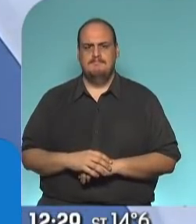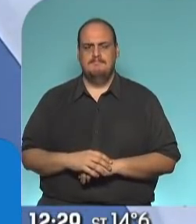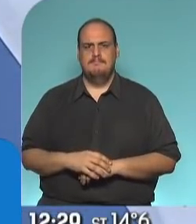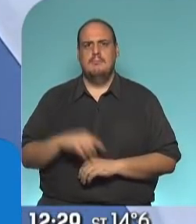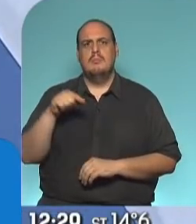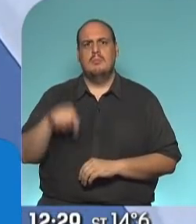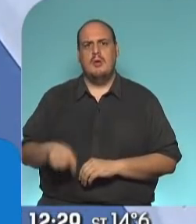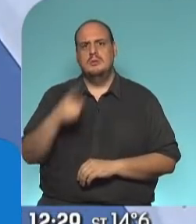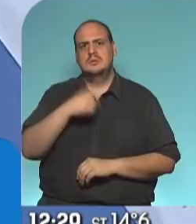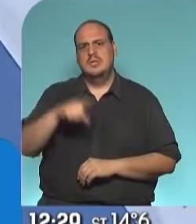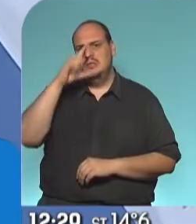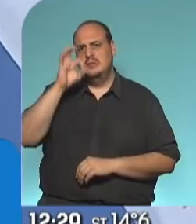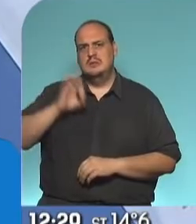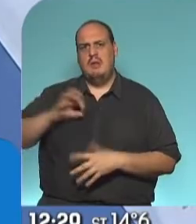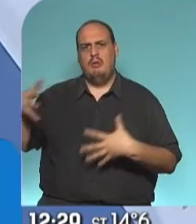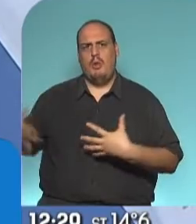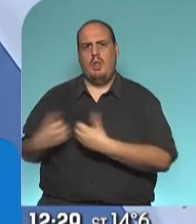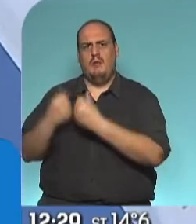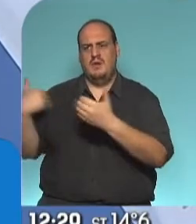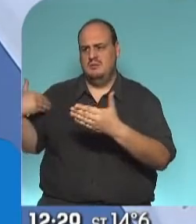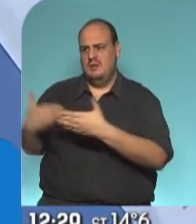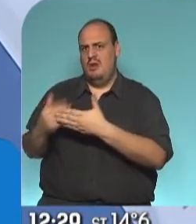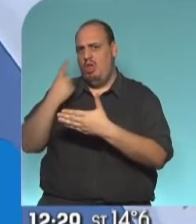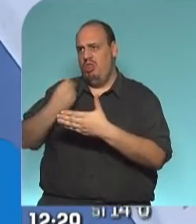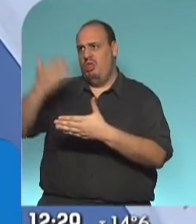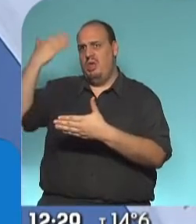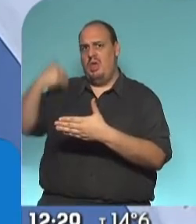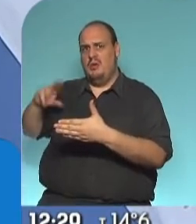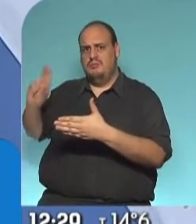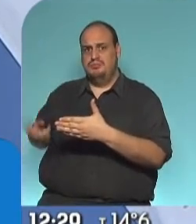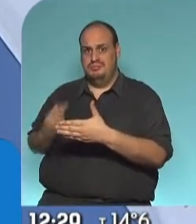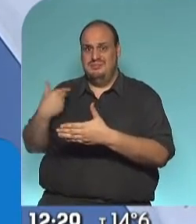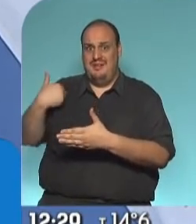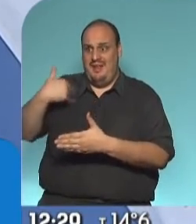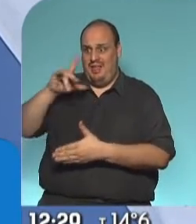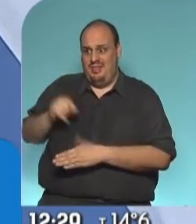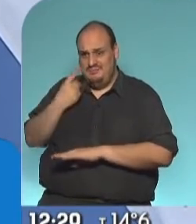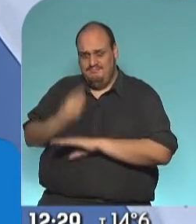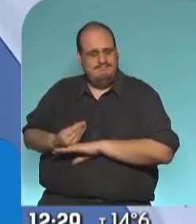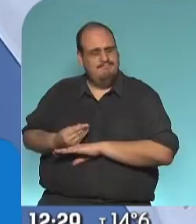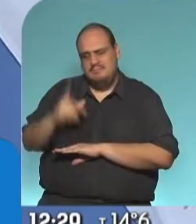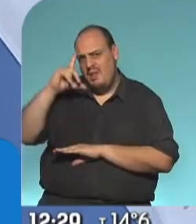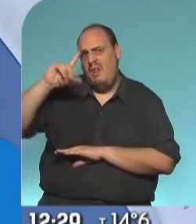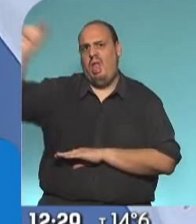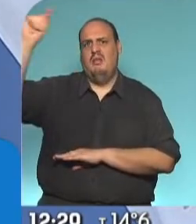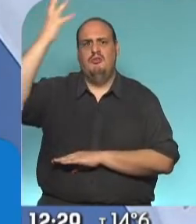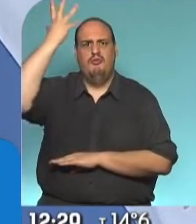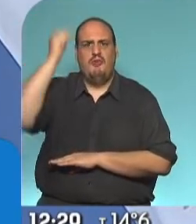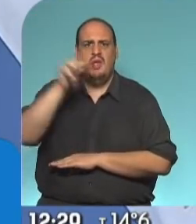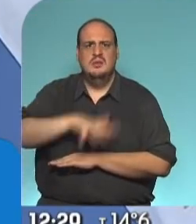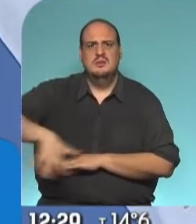Hoy se cumplen 170 años del día en que murió lejos de la patria, en Boulogne-sur-Mer, Francia.